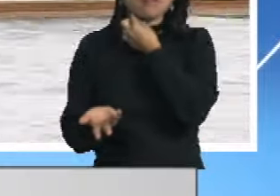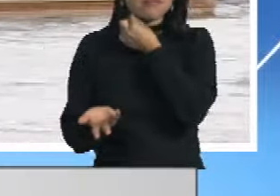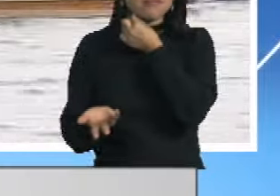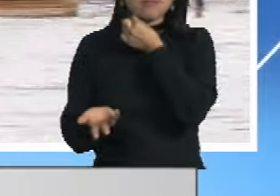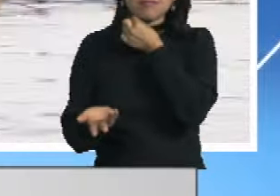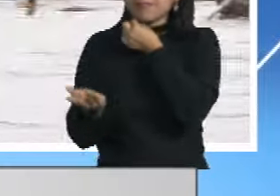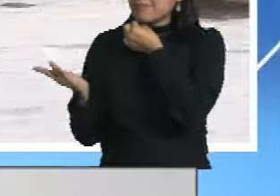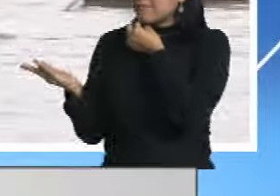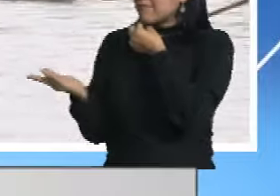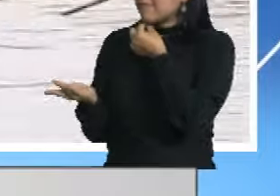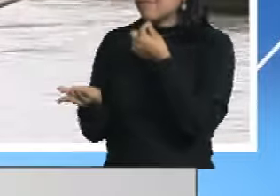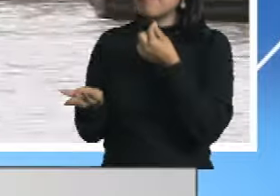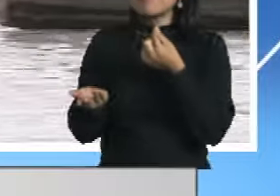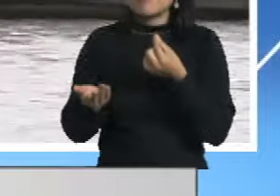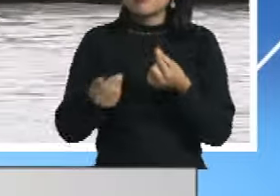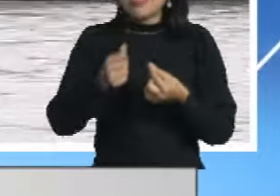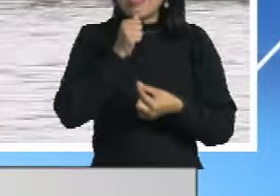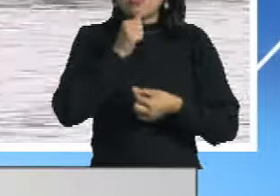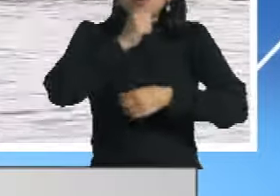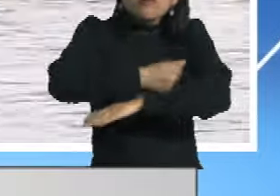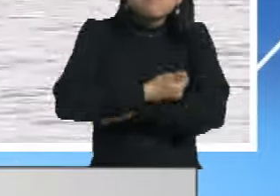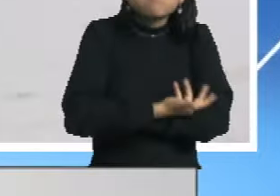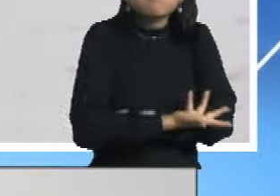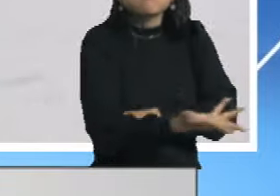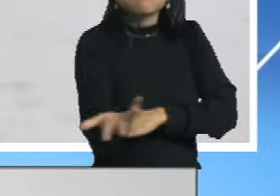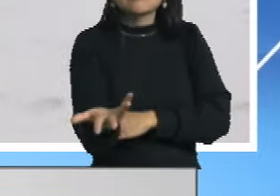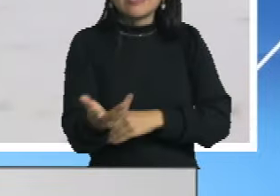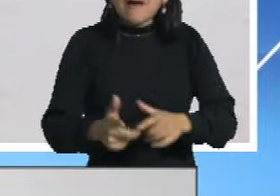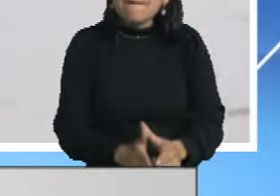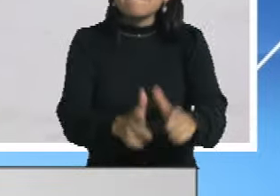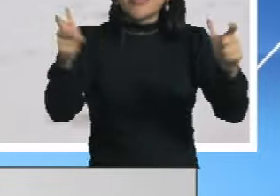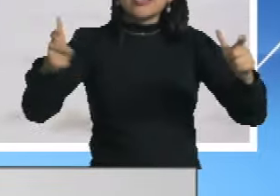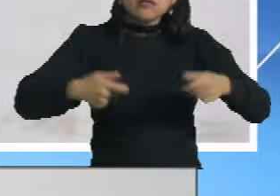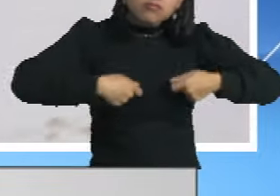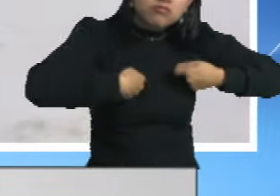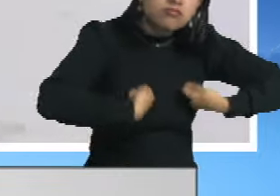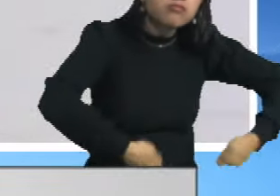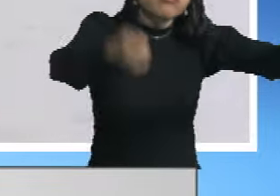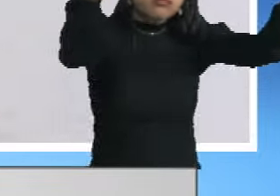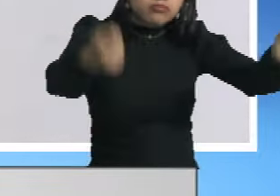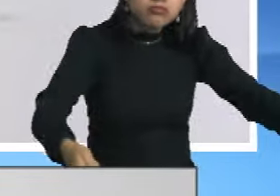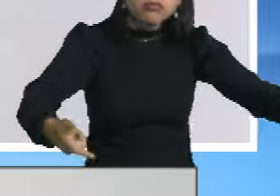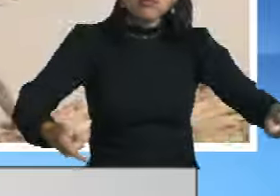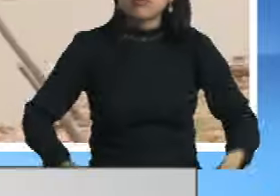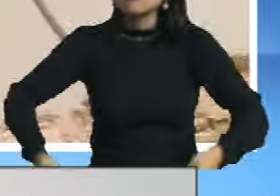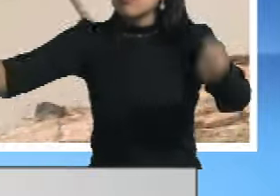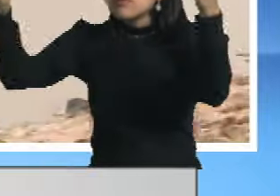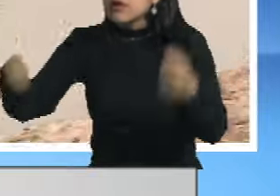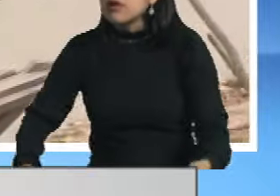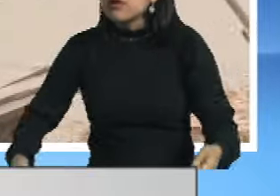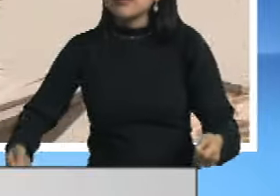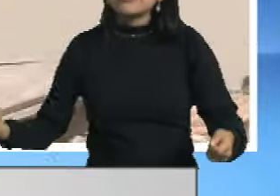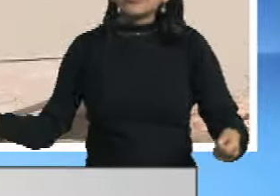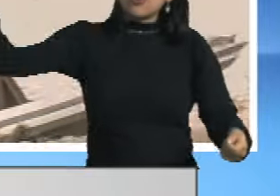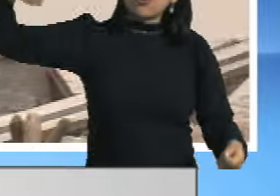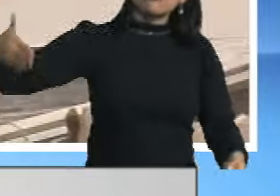mallas para encontrar peces, y que los delfines se queden atrapados en estas mallas